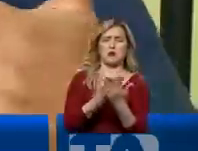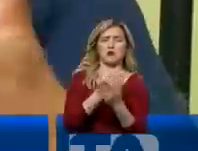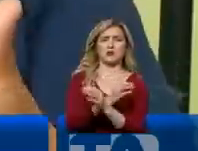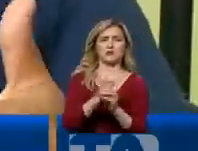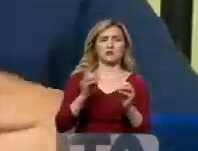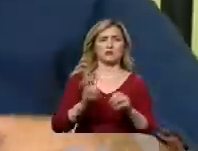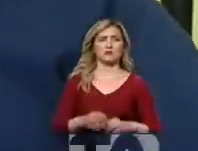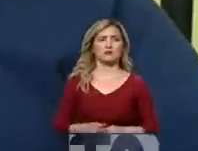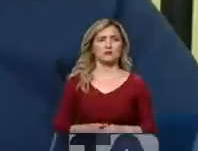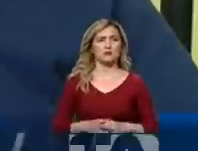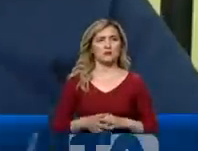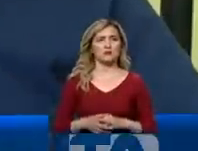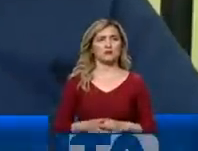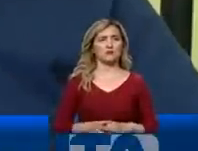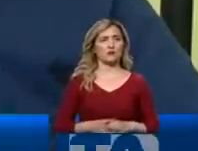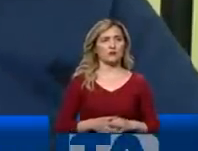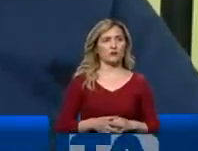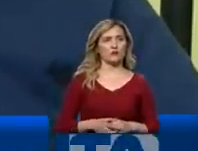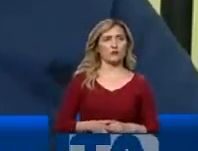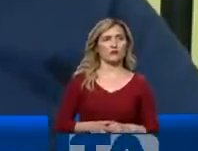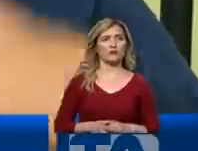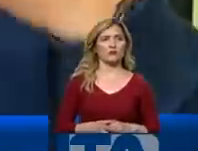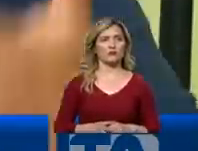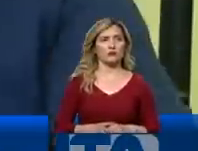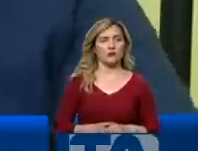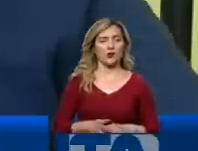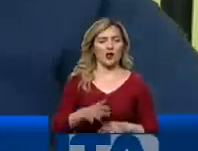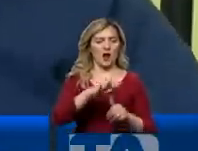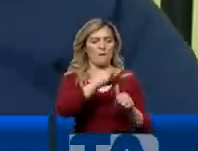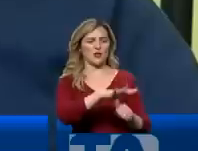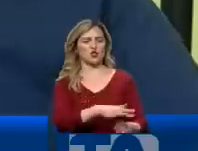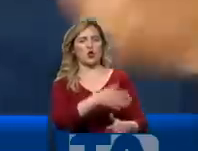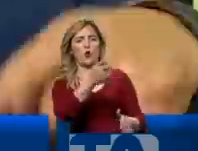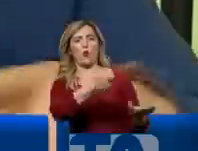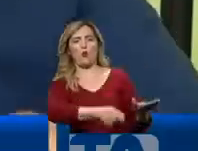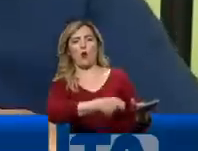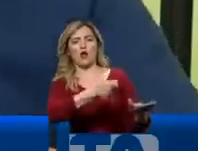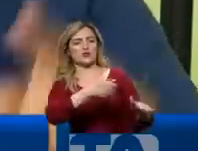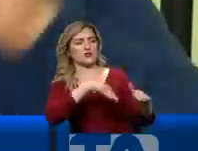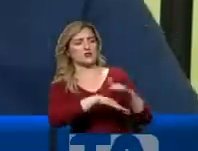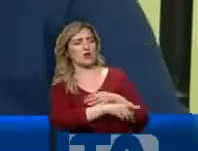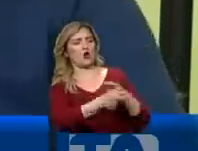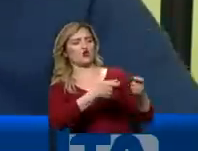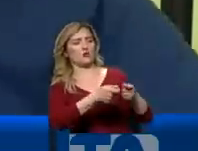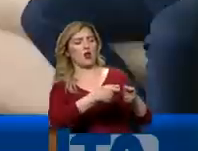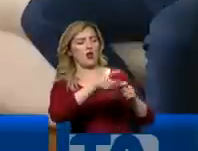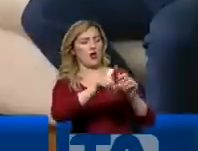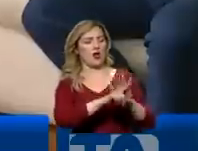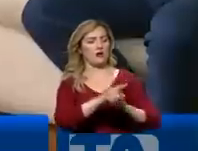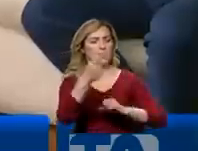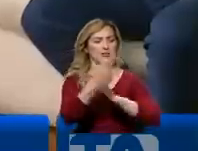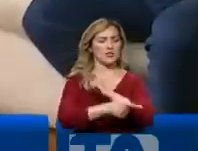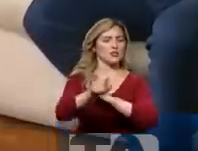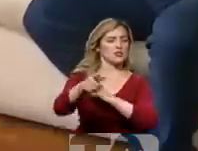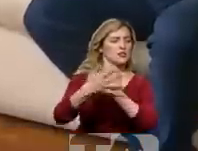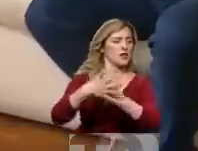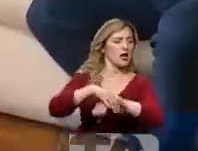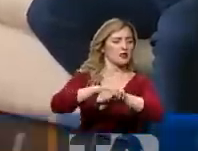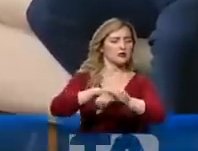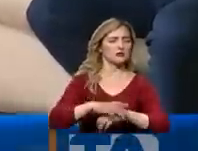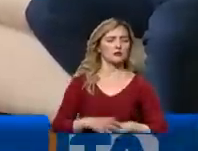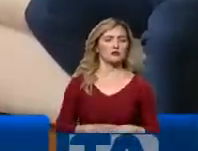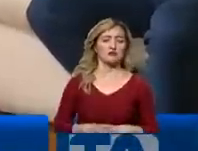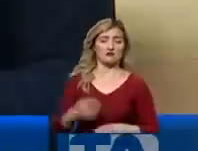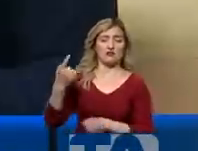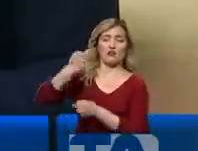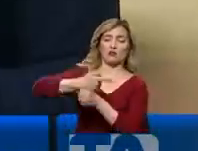La extorsión a los operadores de justicia, la presión a los para romper las leyes y sentenciarme. Su denuncia le llevó a dar con